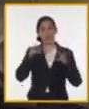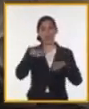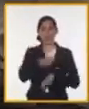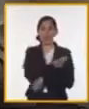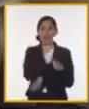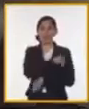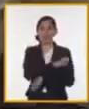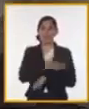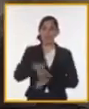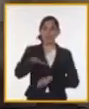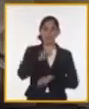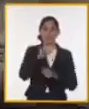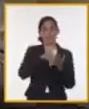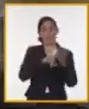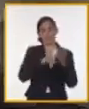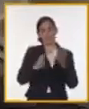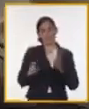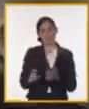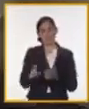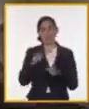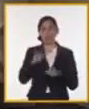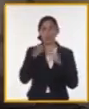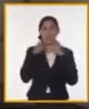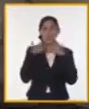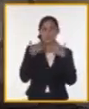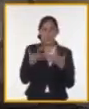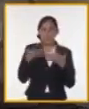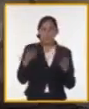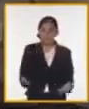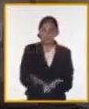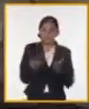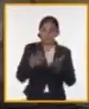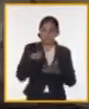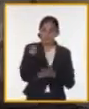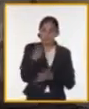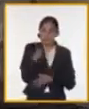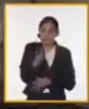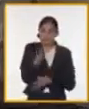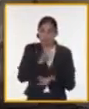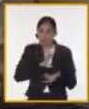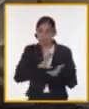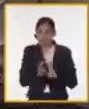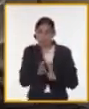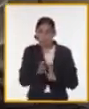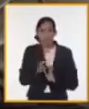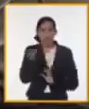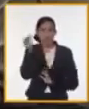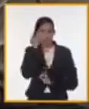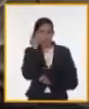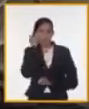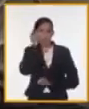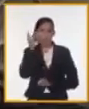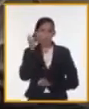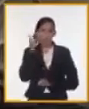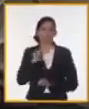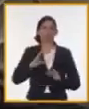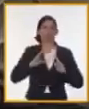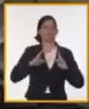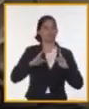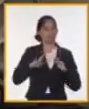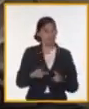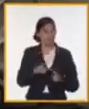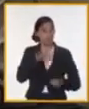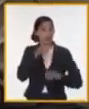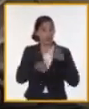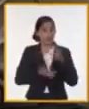del partido. Creo que hay no una cercanía, sino que cada día tenemos que buscar una consonancia más grande. Reitero, la